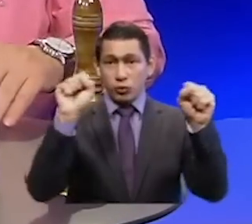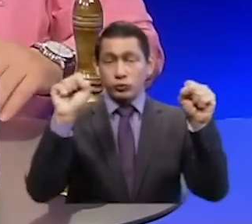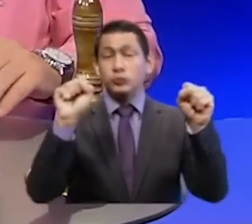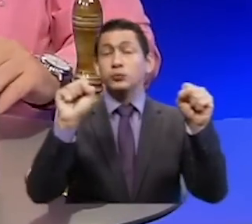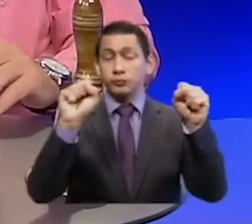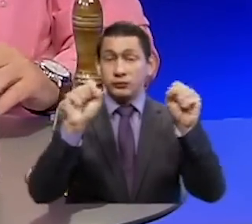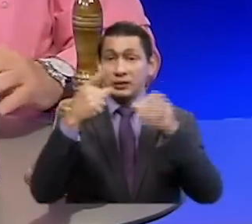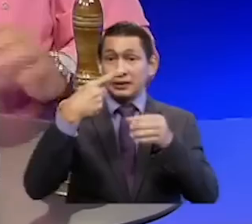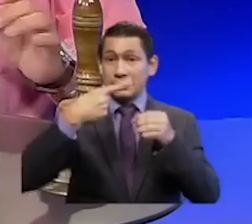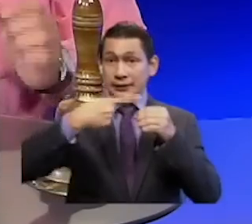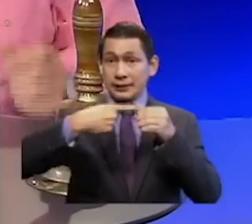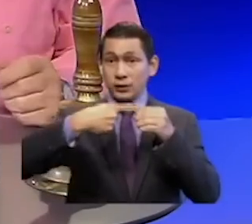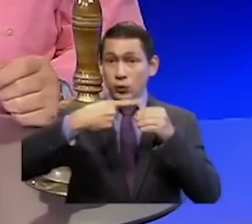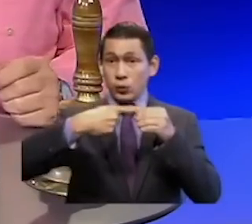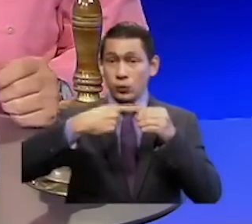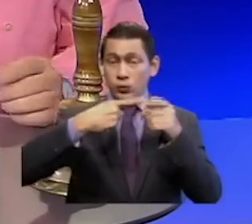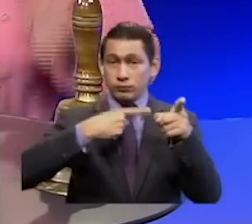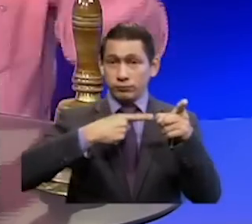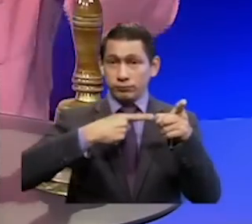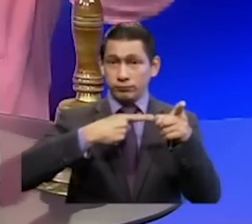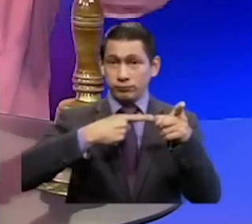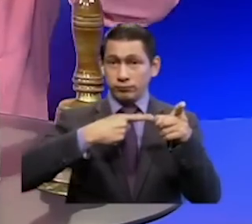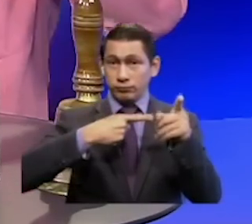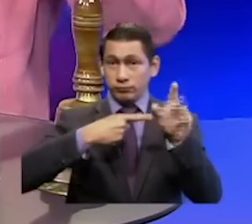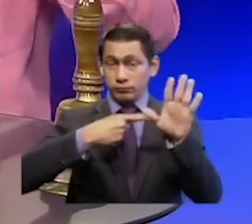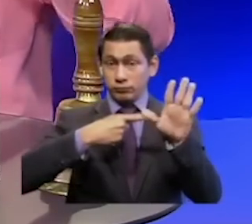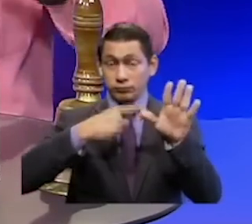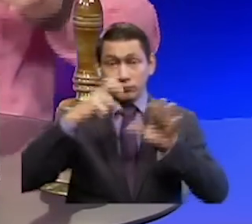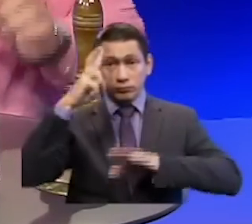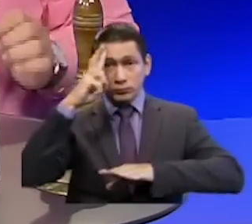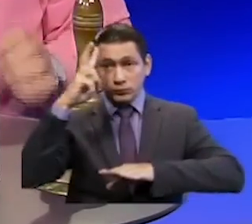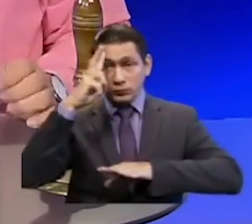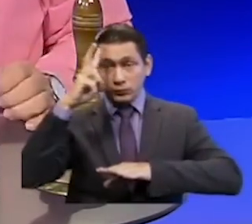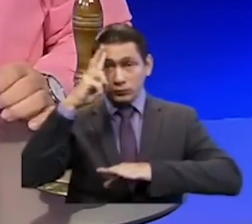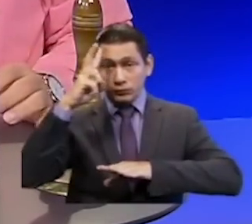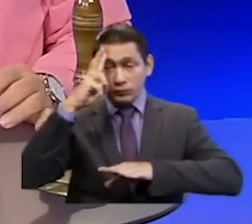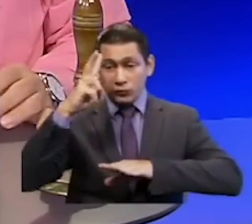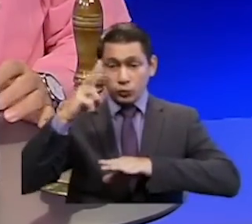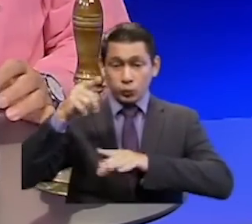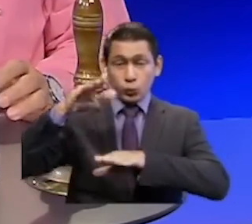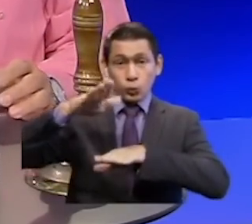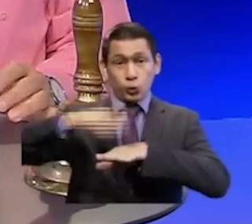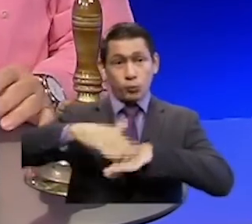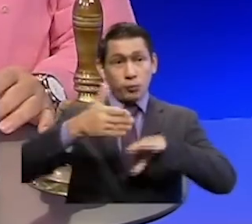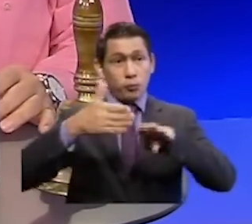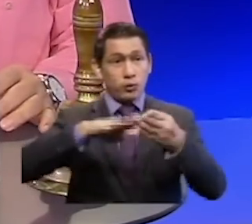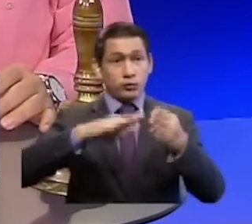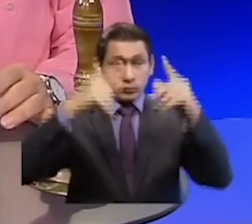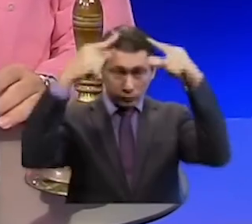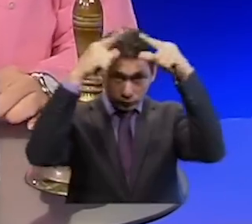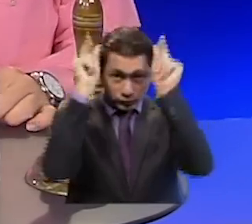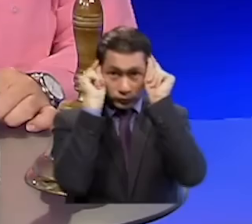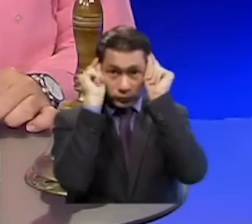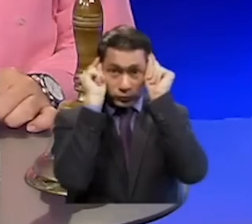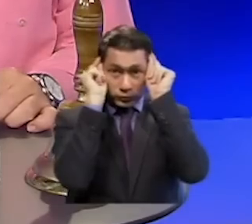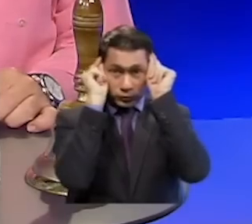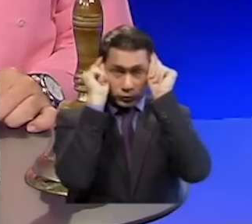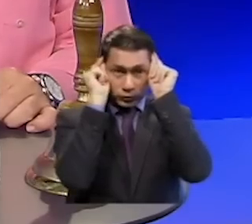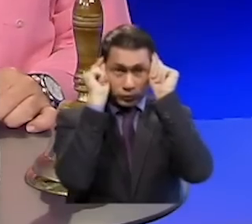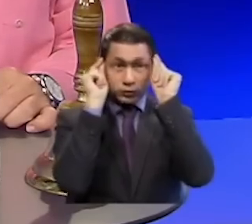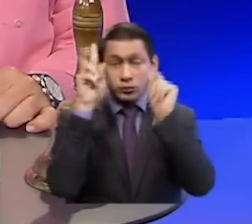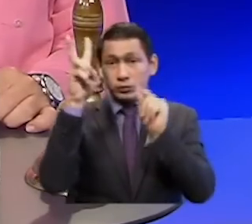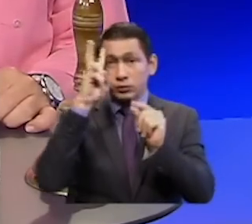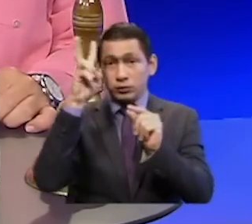8:08 en la capital de la República. El sospechoso de asesinar a una enfermera estaría implicado en homicidios de